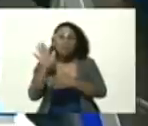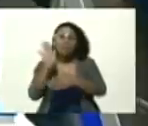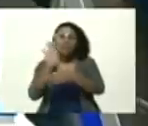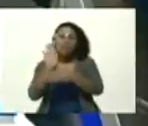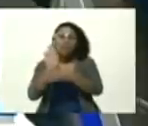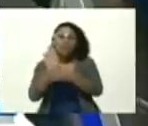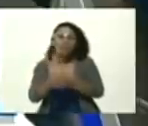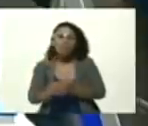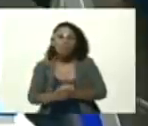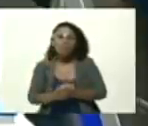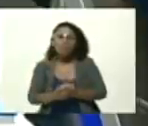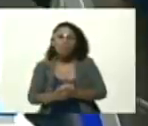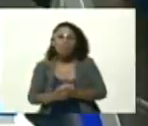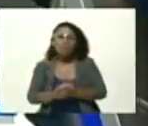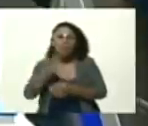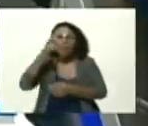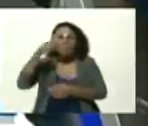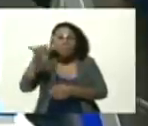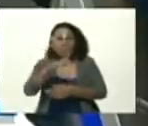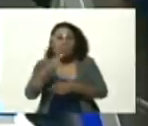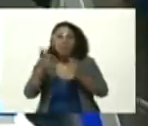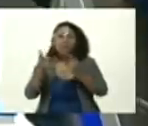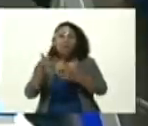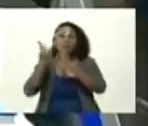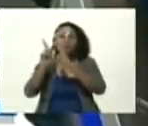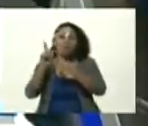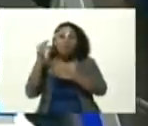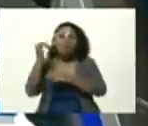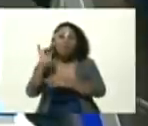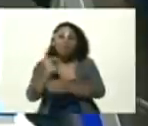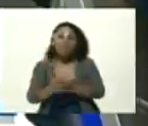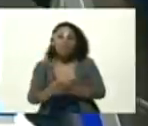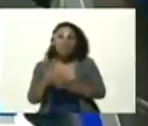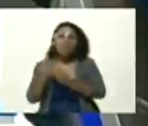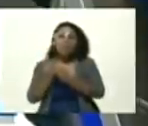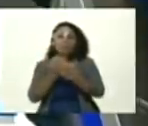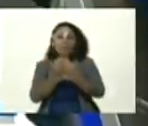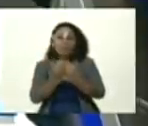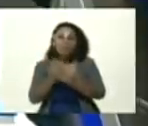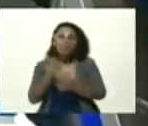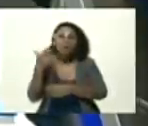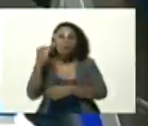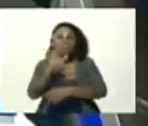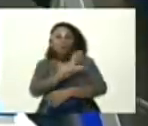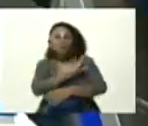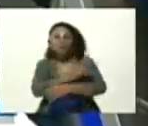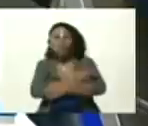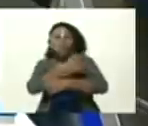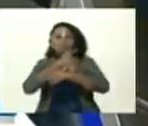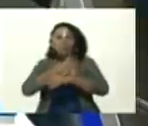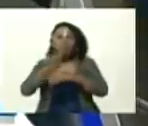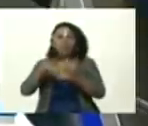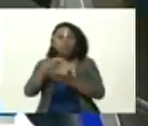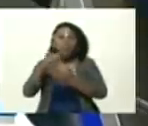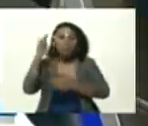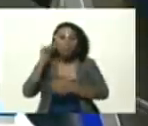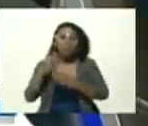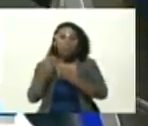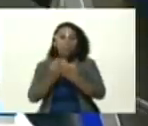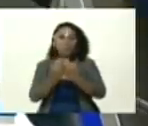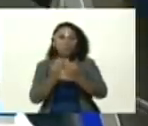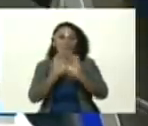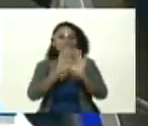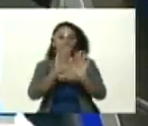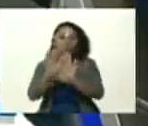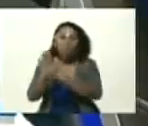cuidarse. Está el pueblo, están las autoridades acompañándolos, está la Fuerza Armada Nacional Bolivariana acompañándolos